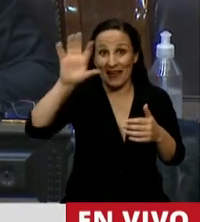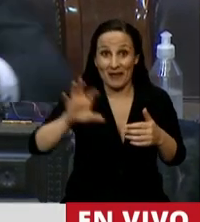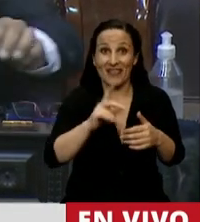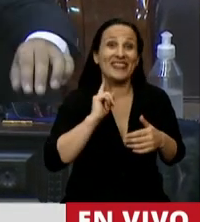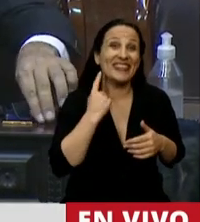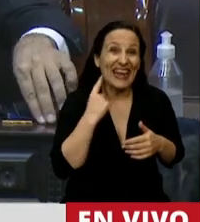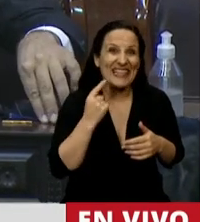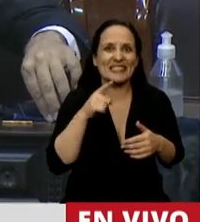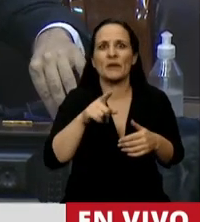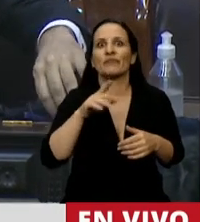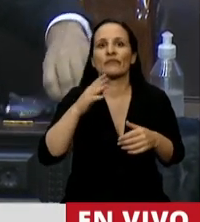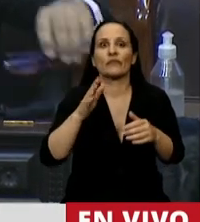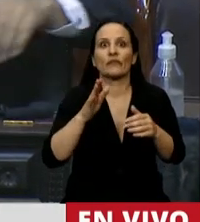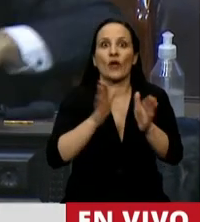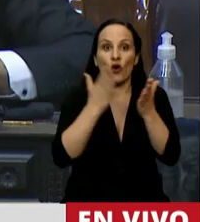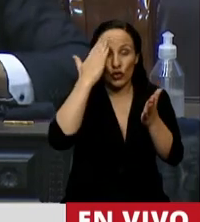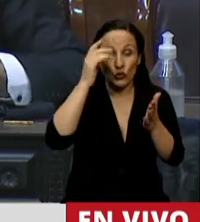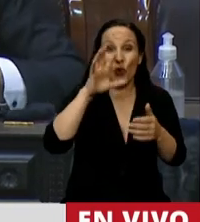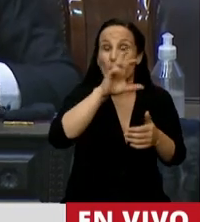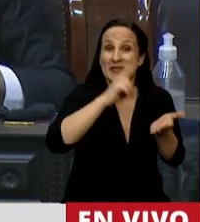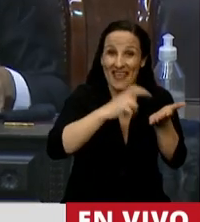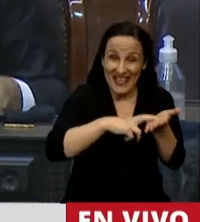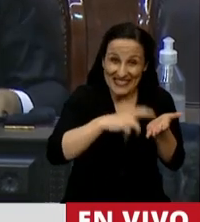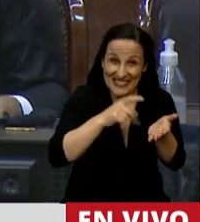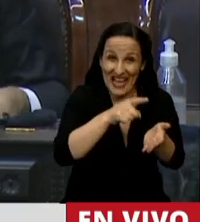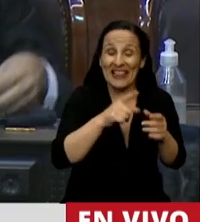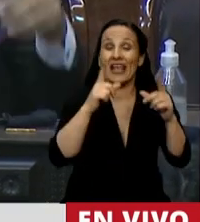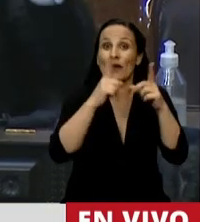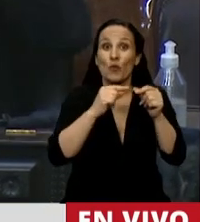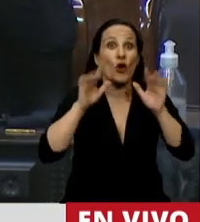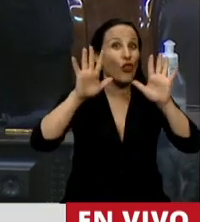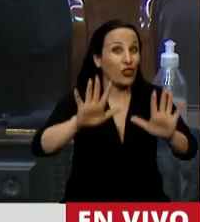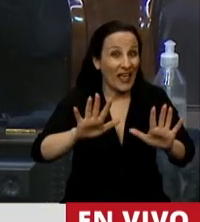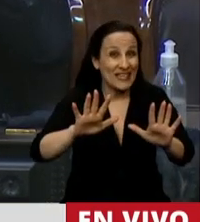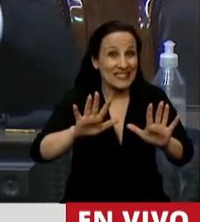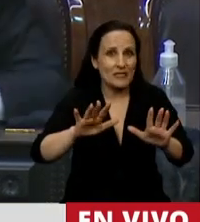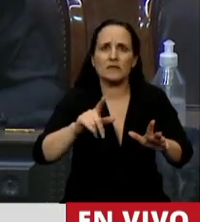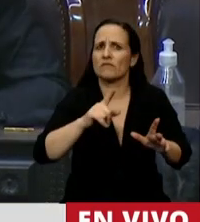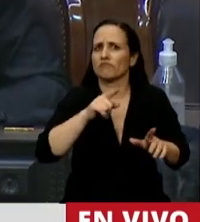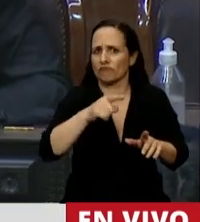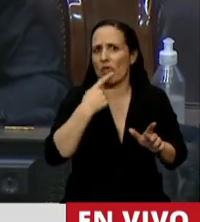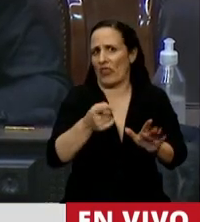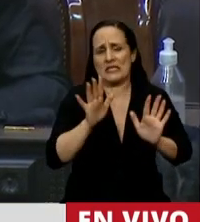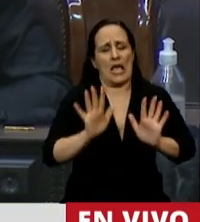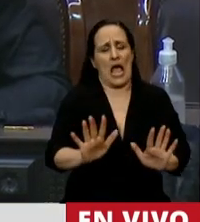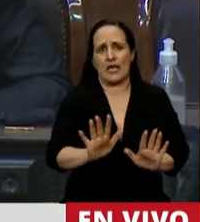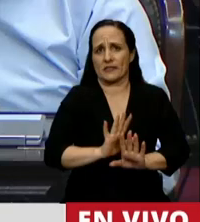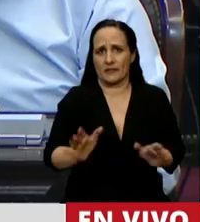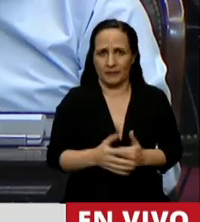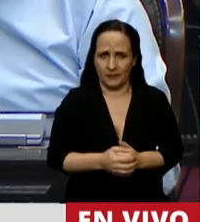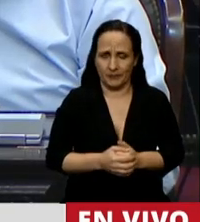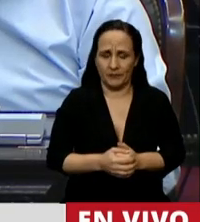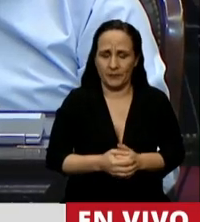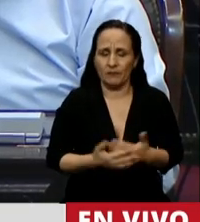la Constitución de la provincia de Salta, en su artículo 10, nos lo establece.